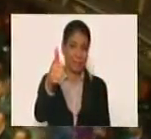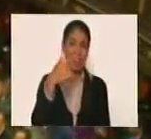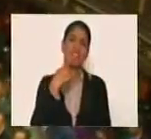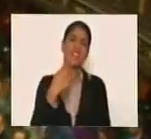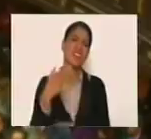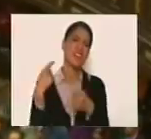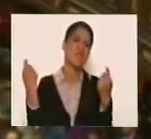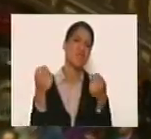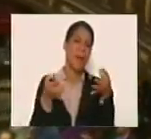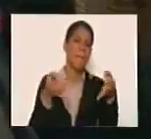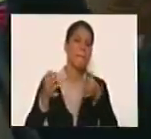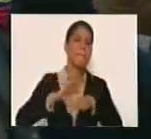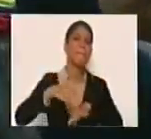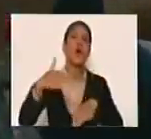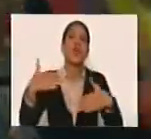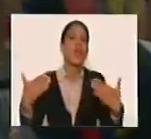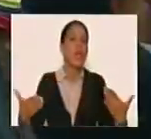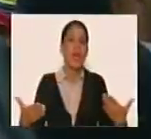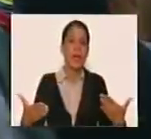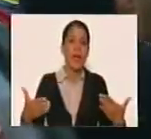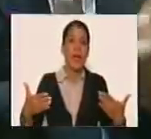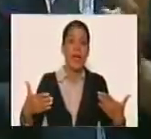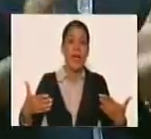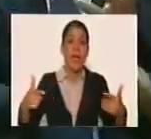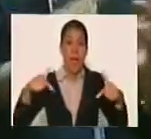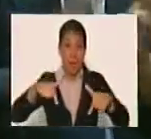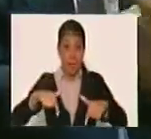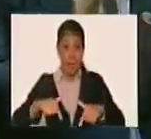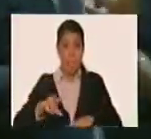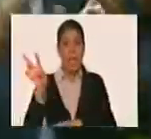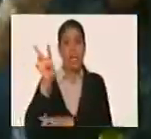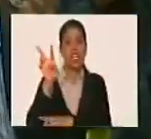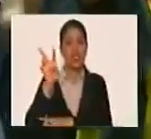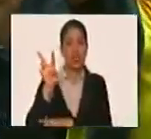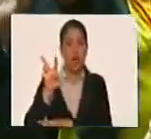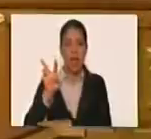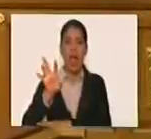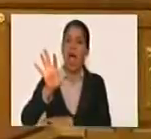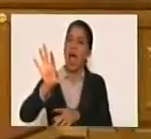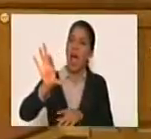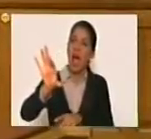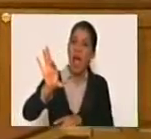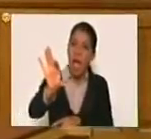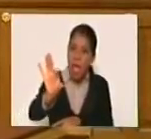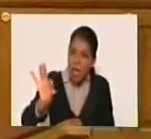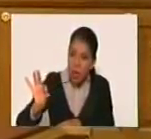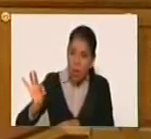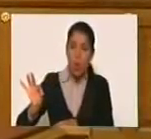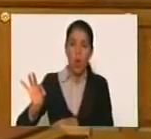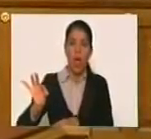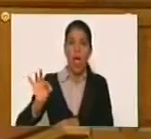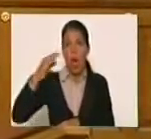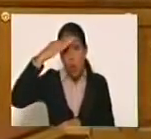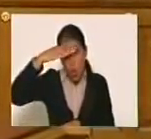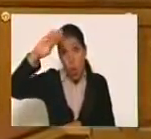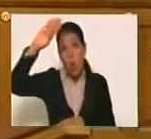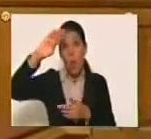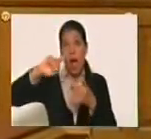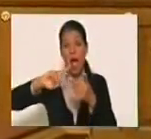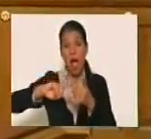qué. En nuestra región, además de Venezuela, fue seleccionado Cuba,